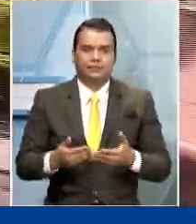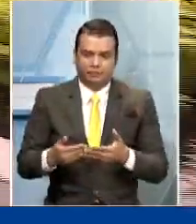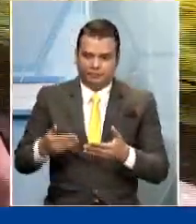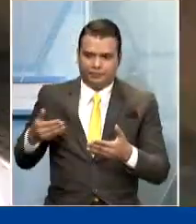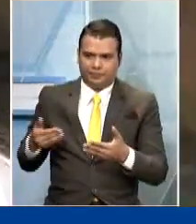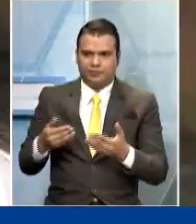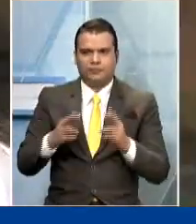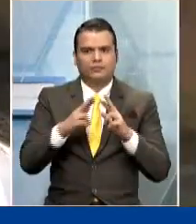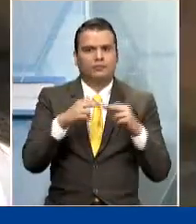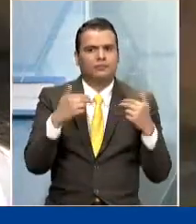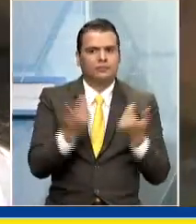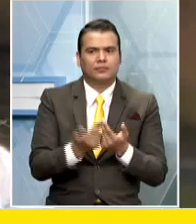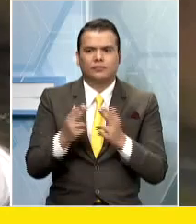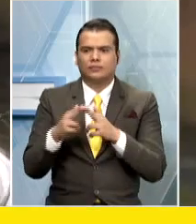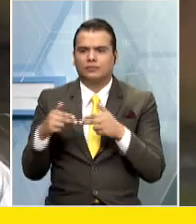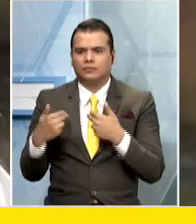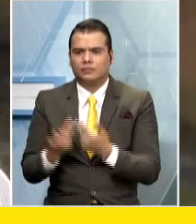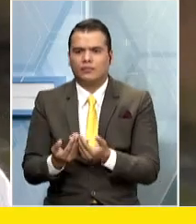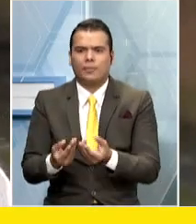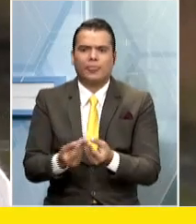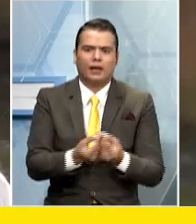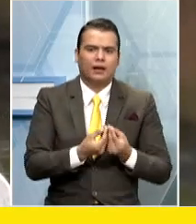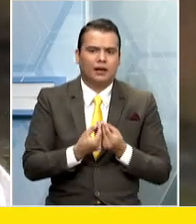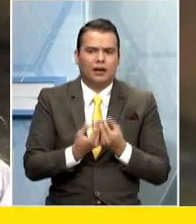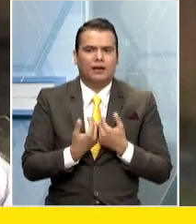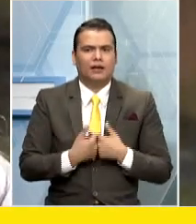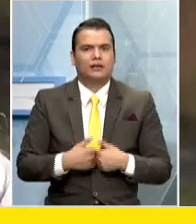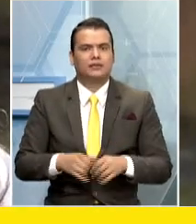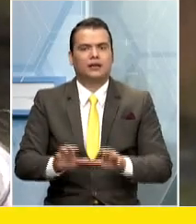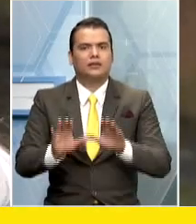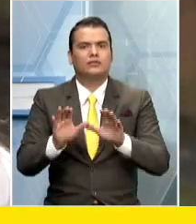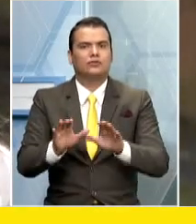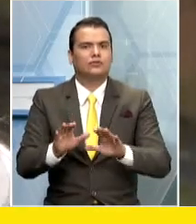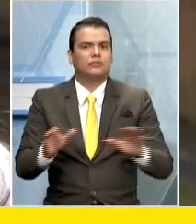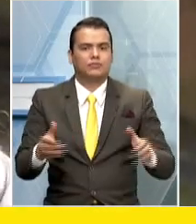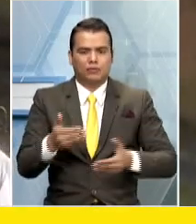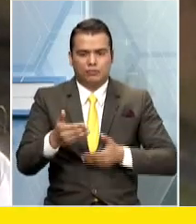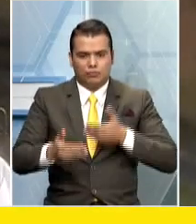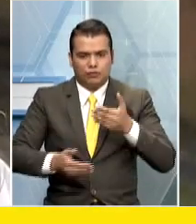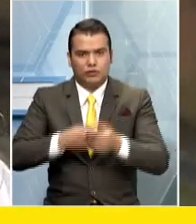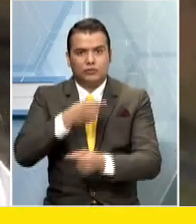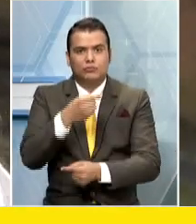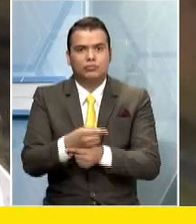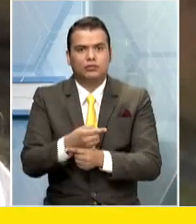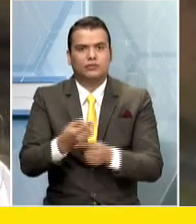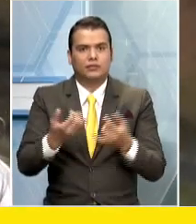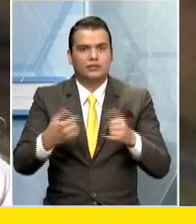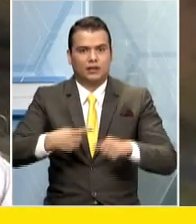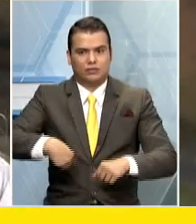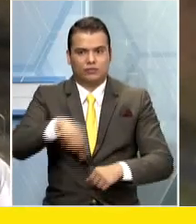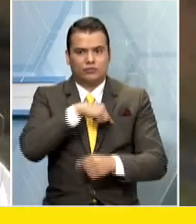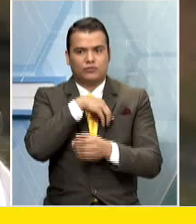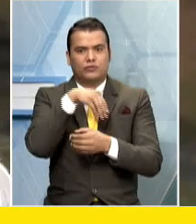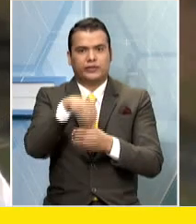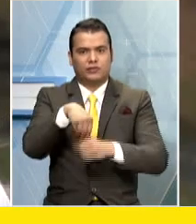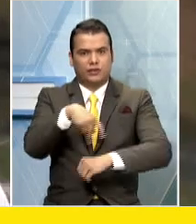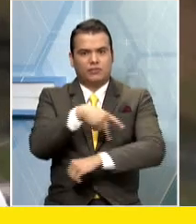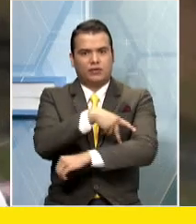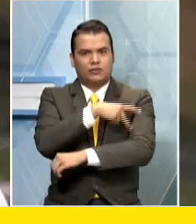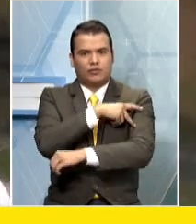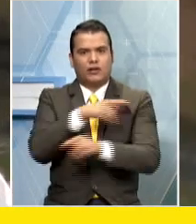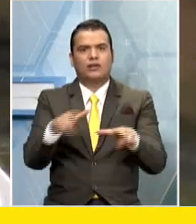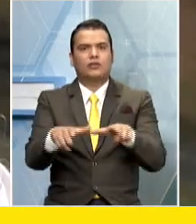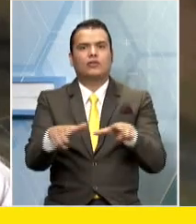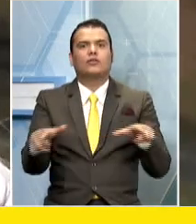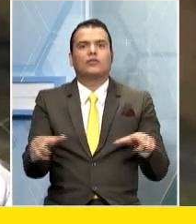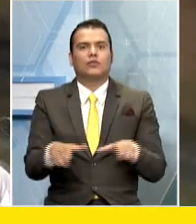permanentes donde se han brindado todos los procesos y protocolos que debemos extender en cada una de las instituciones en este caso